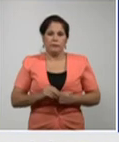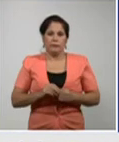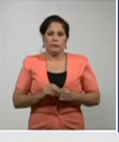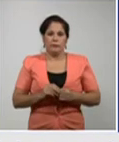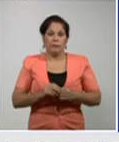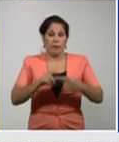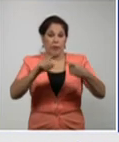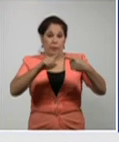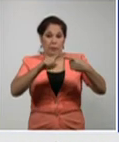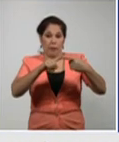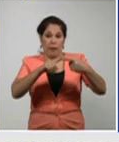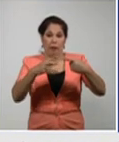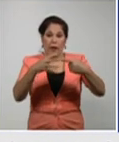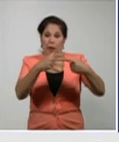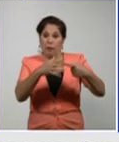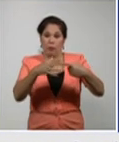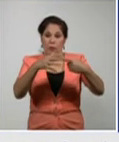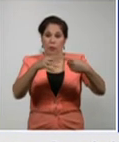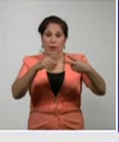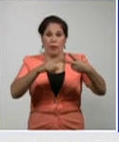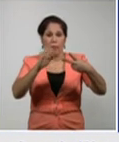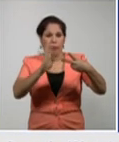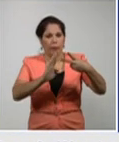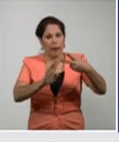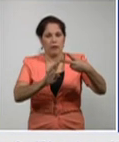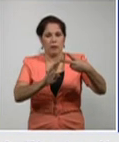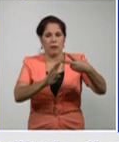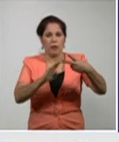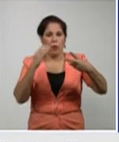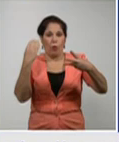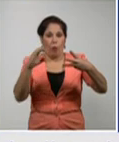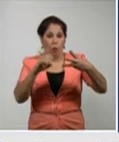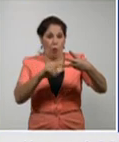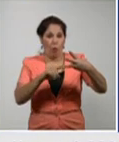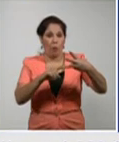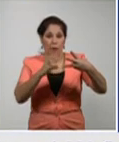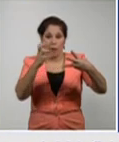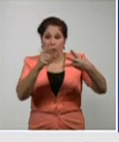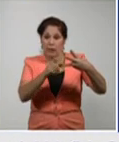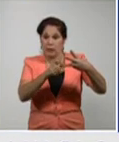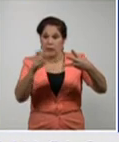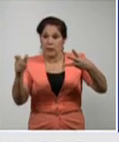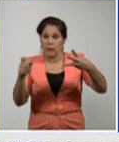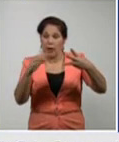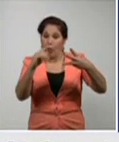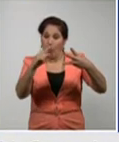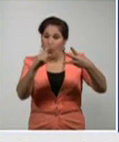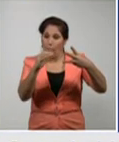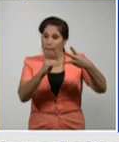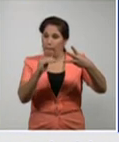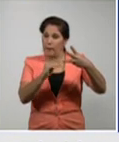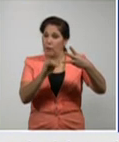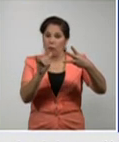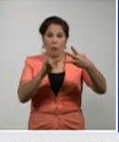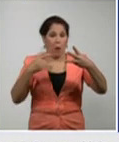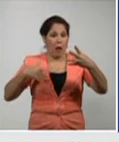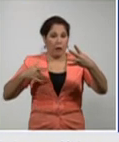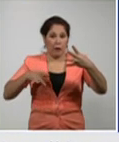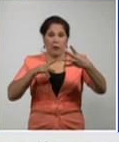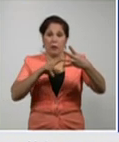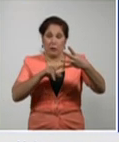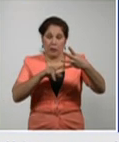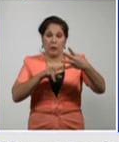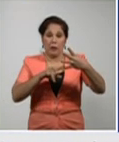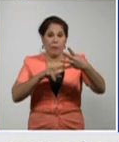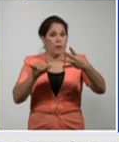Unidos, Norteamérica, Brasil, Colombia con una cifra de más de 1 millón, igual que Argentina, igual